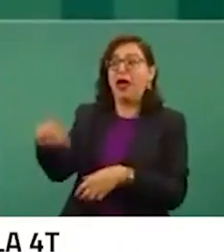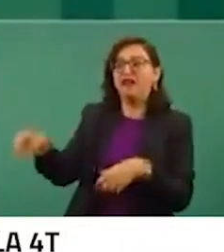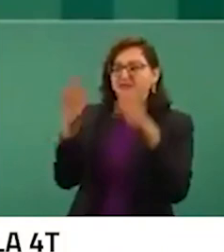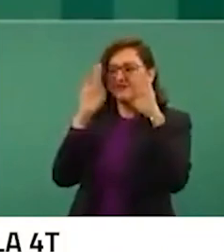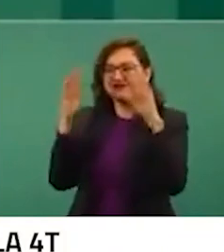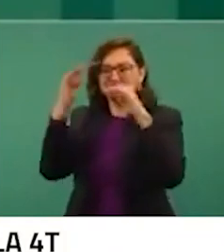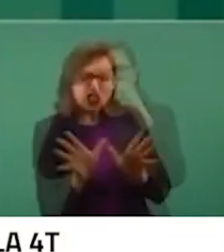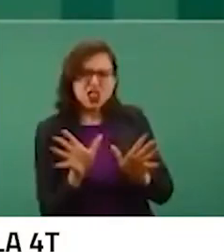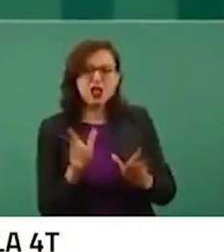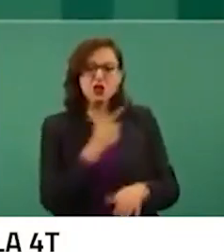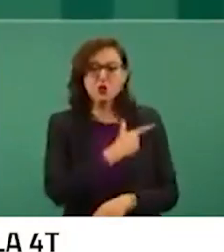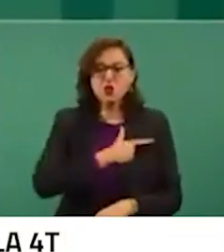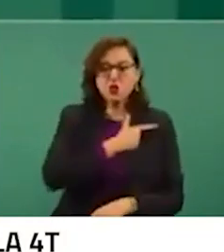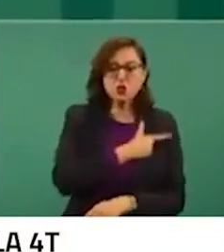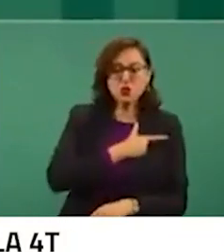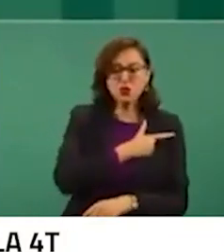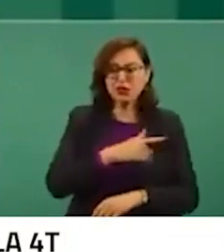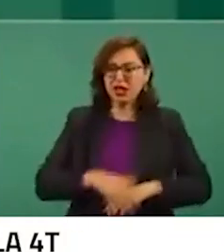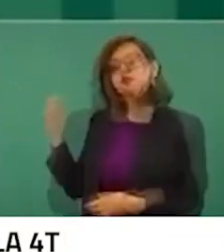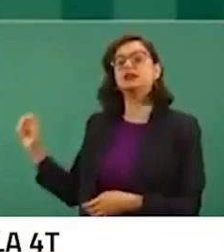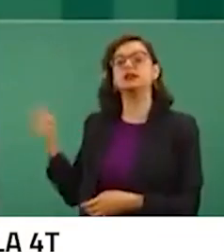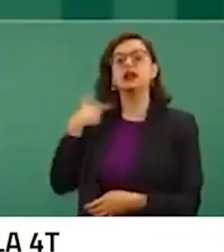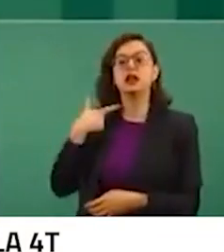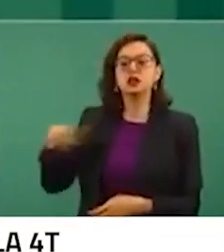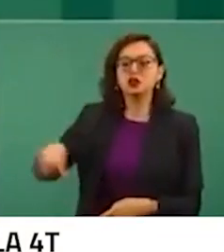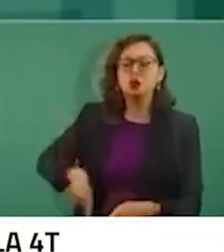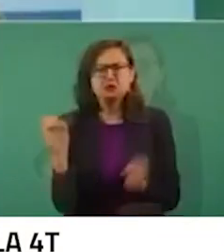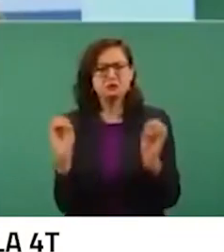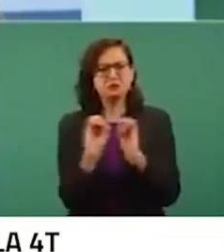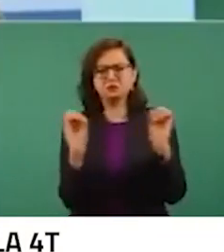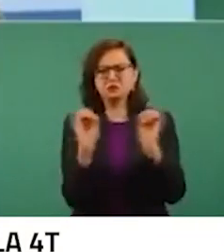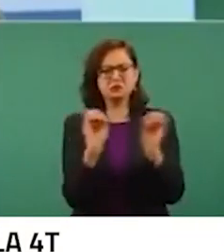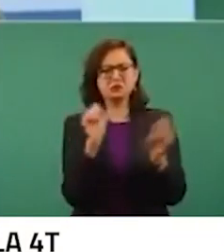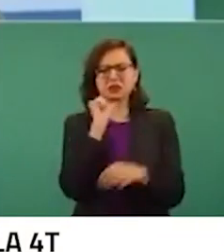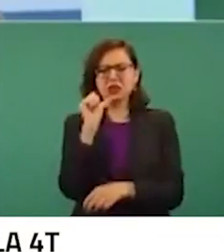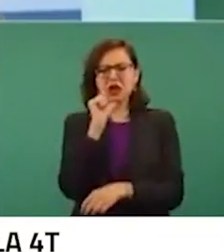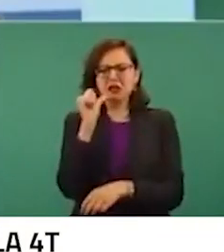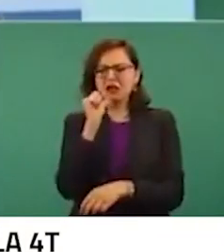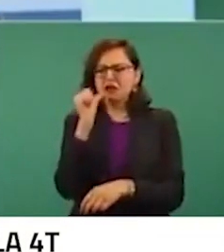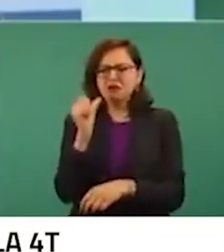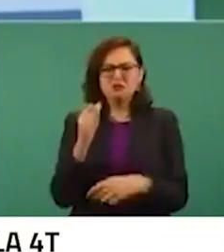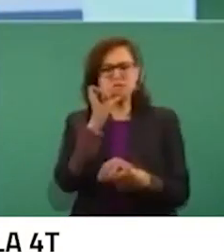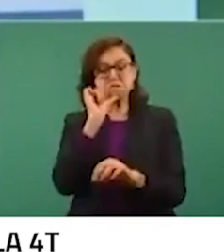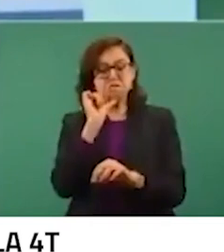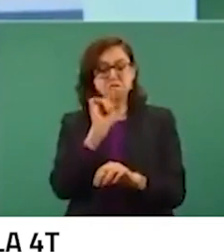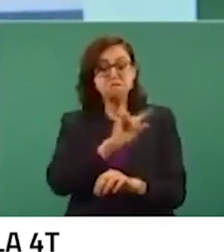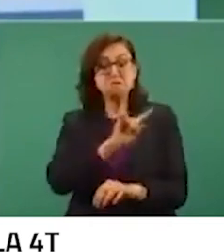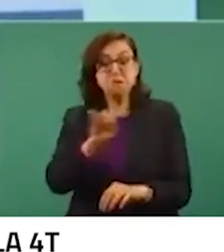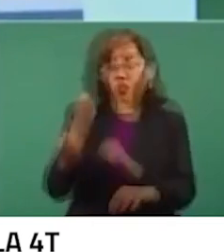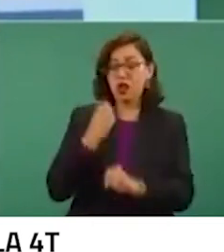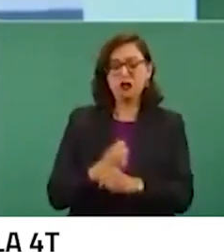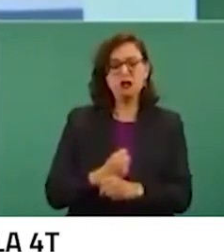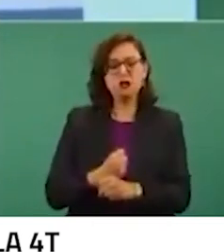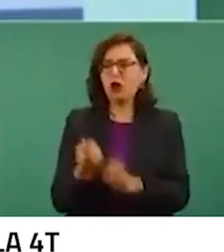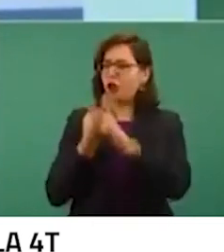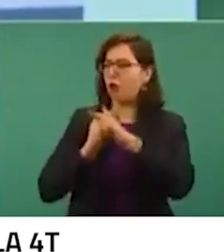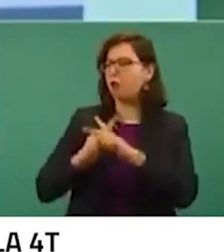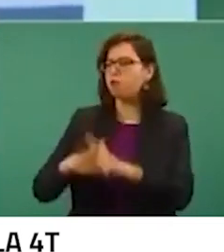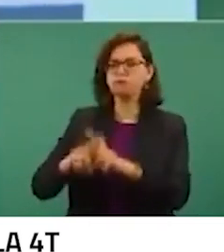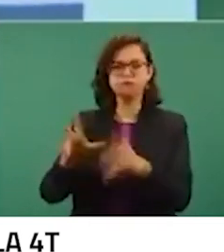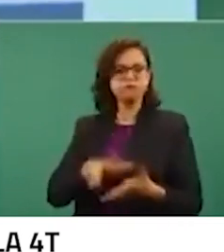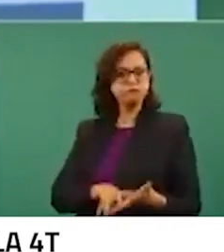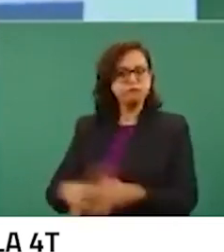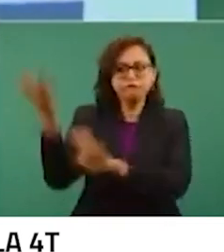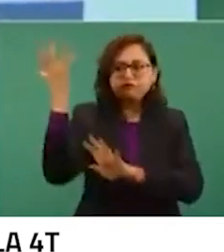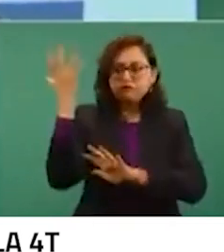no habían esas protestas empezaron con nuestro gobierno porque valiéndose